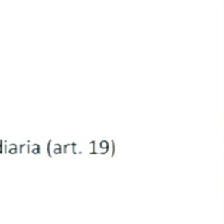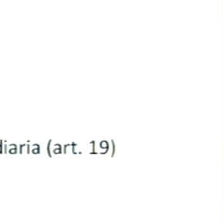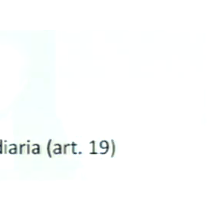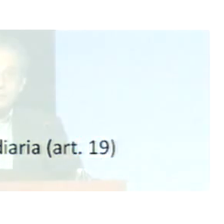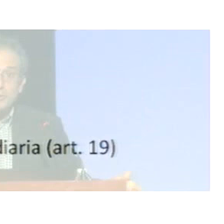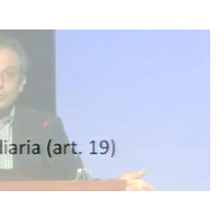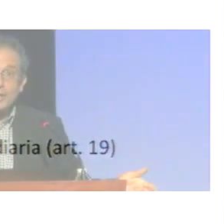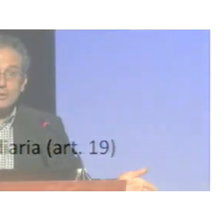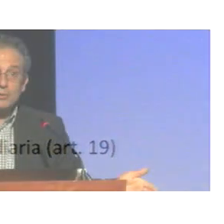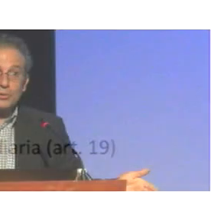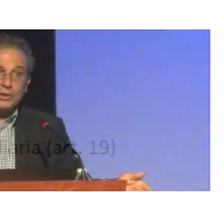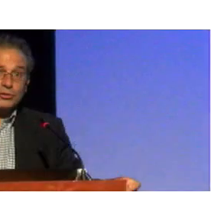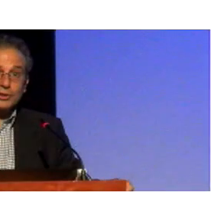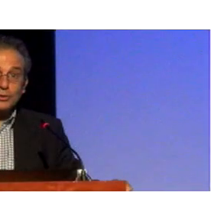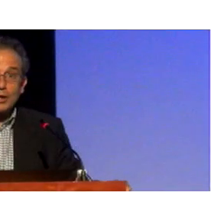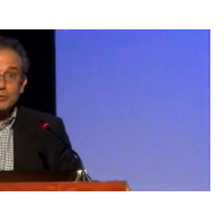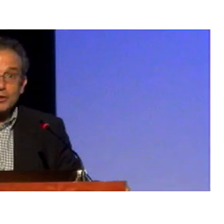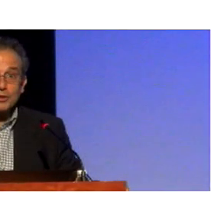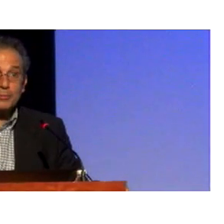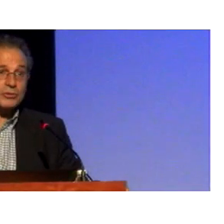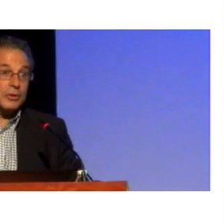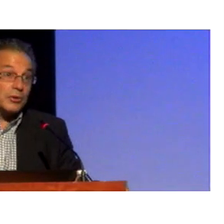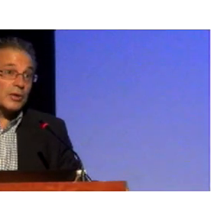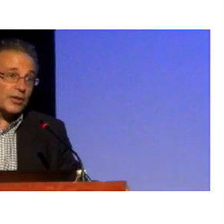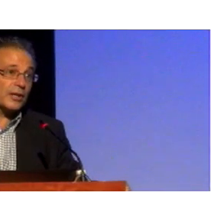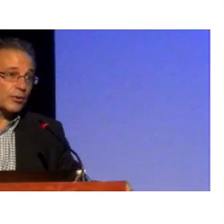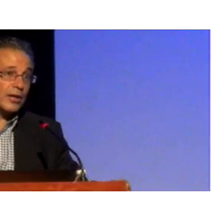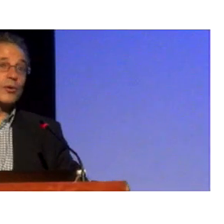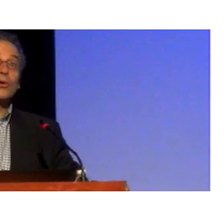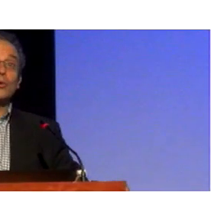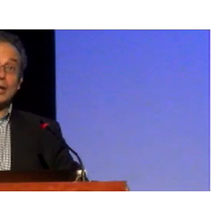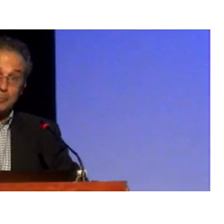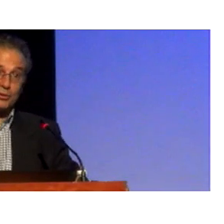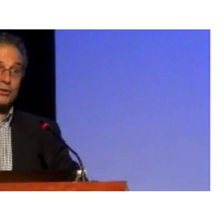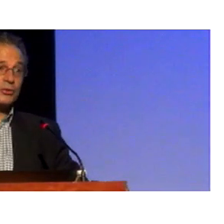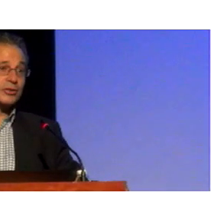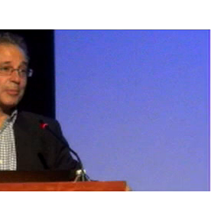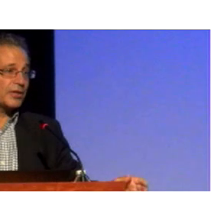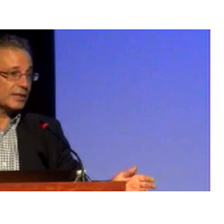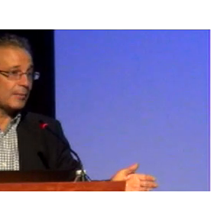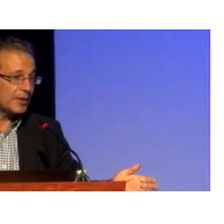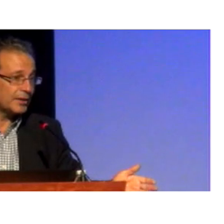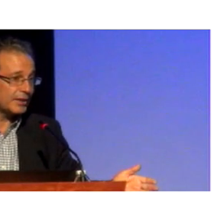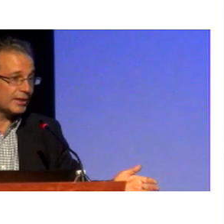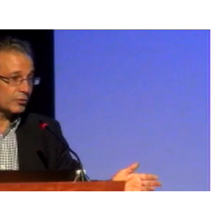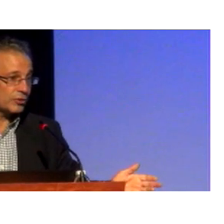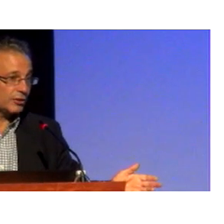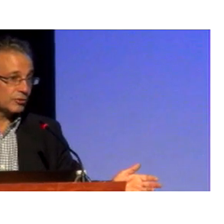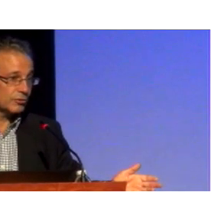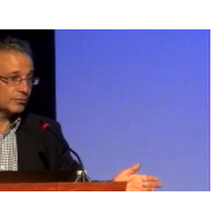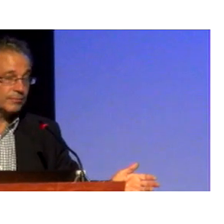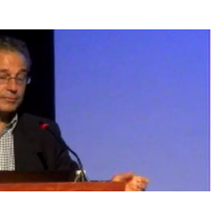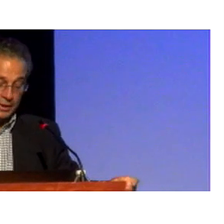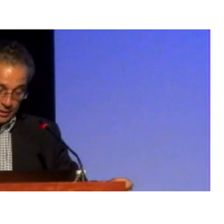los derechos de todas las personas los derechos que todas las personas tenemos y lo único que hace recordarlo ojo que las personas con discapacidad También tienen estos